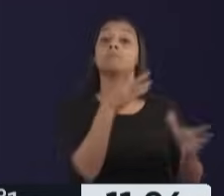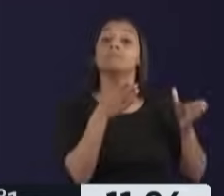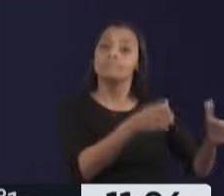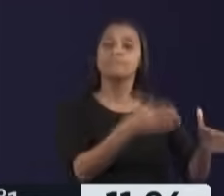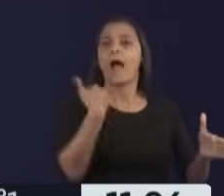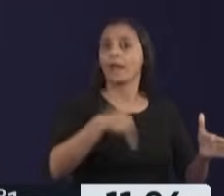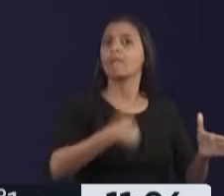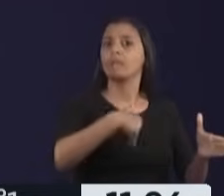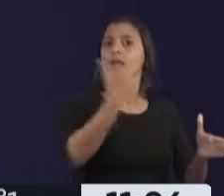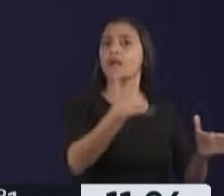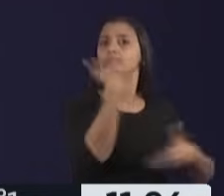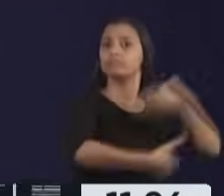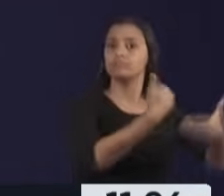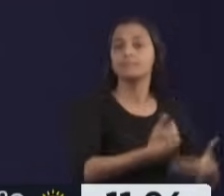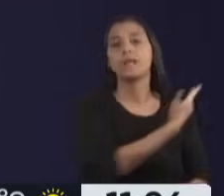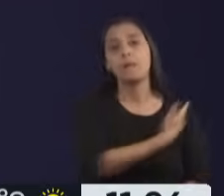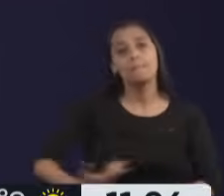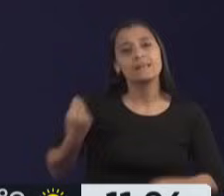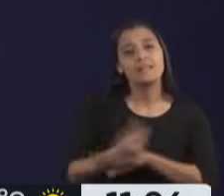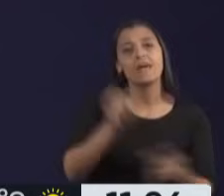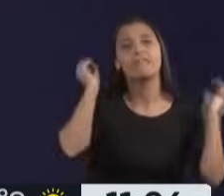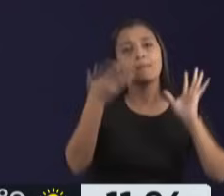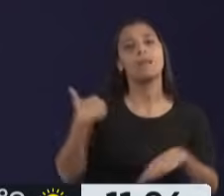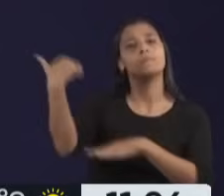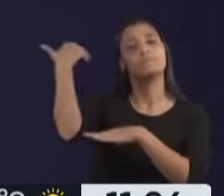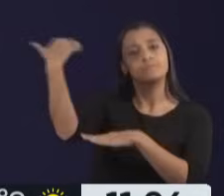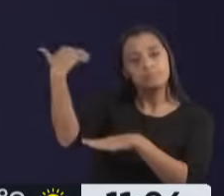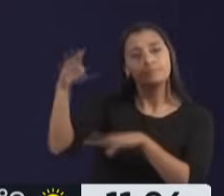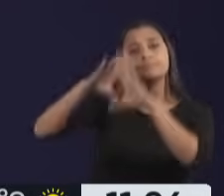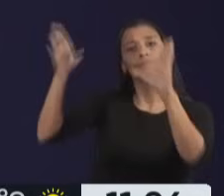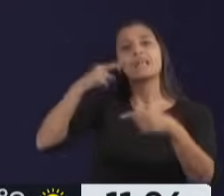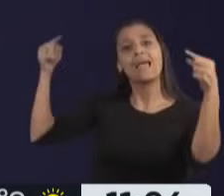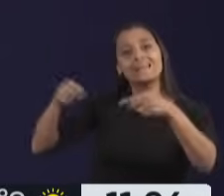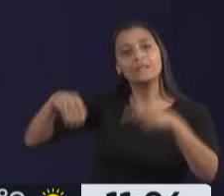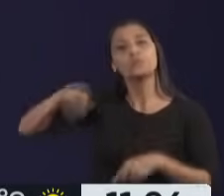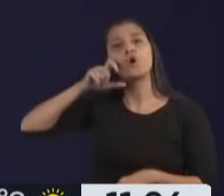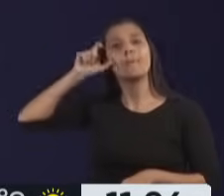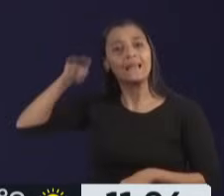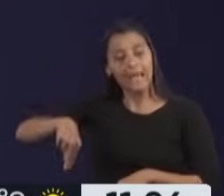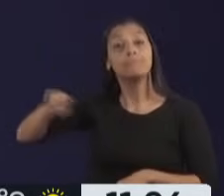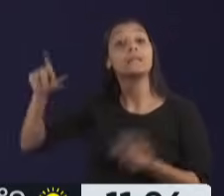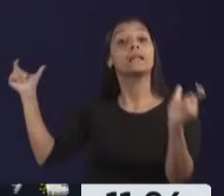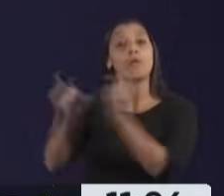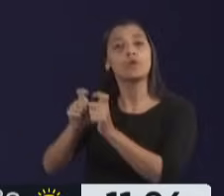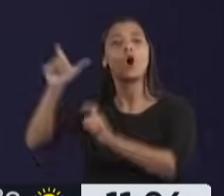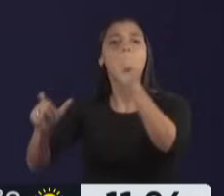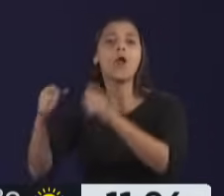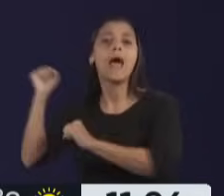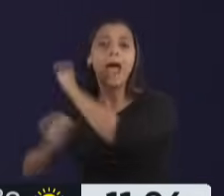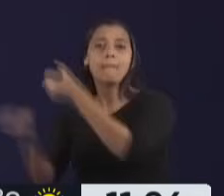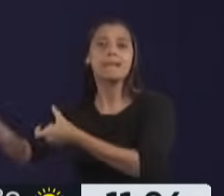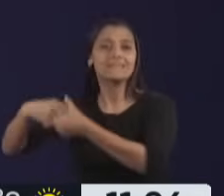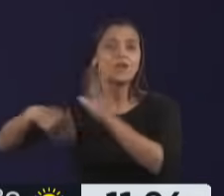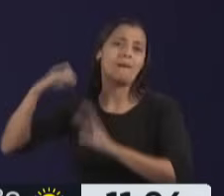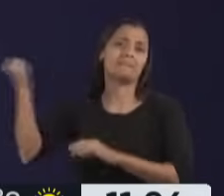próspera, el presidente Milei disertando en la conferencia anual del Instituto Milken, donde se reunió con los empresarios más importantes del